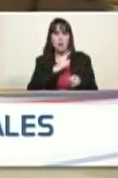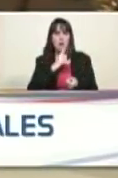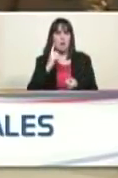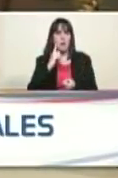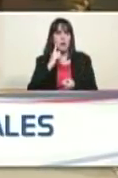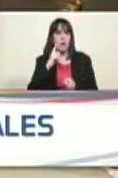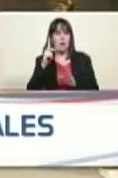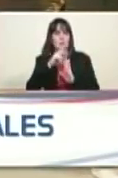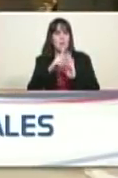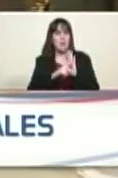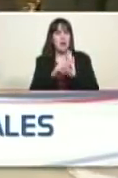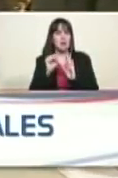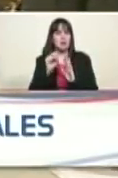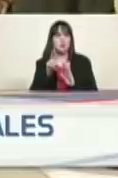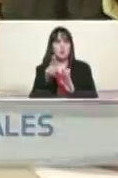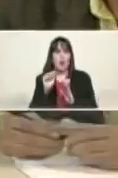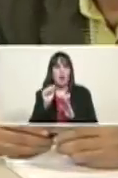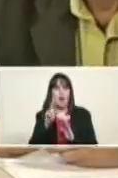Suárez de Caurimares.